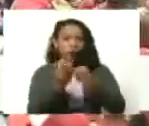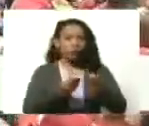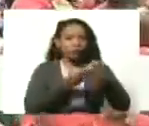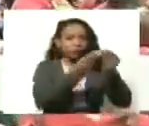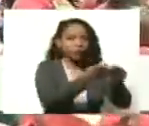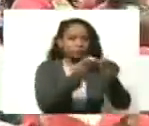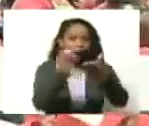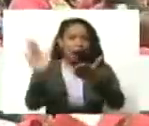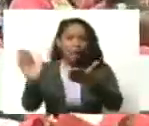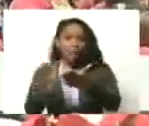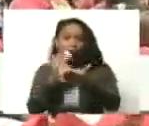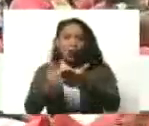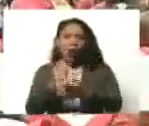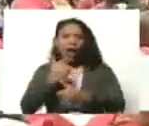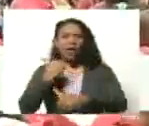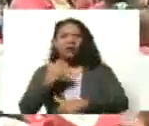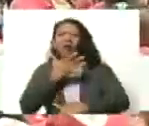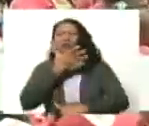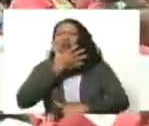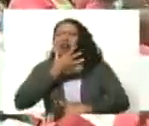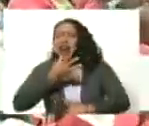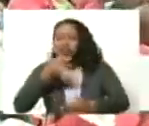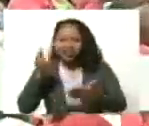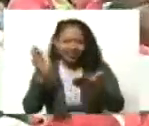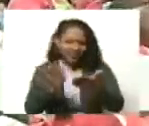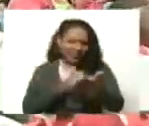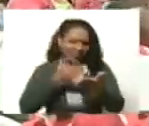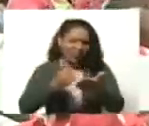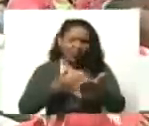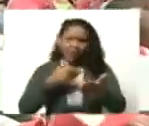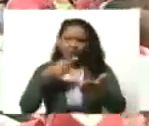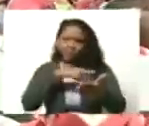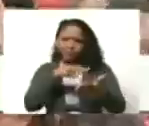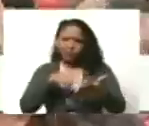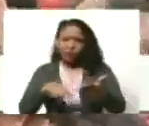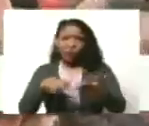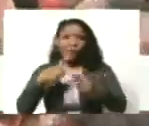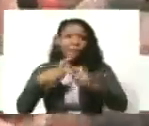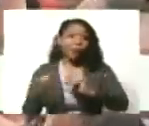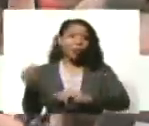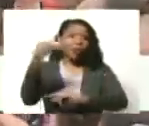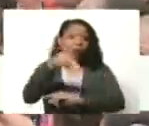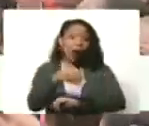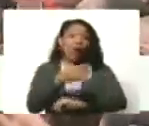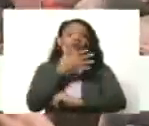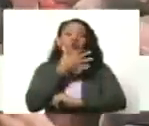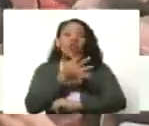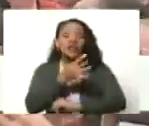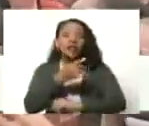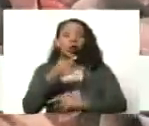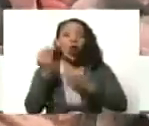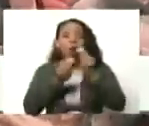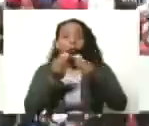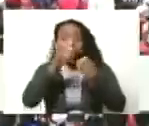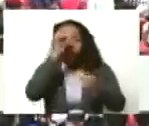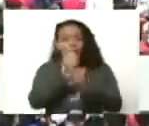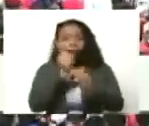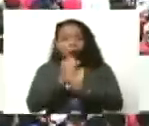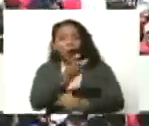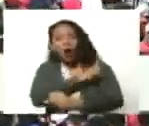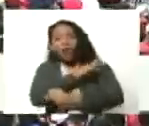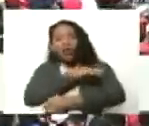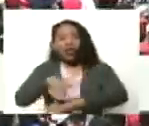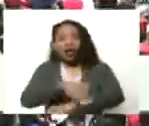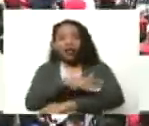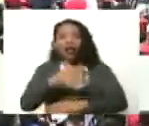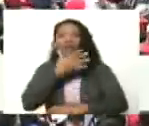todos. Es una cosa muy sencilla, pero además facilita el trabajo de un jefe de calle,